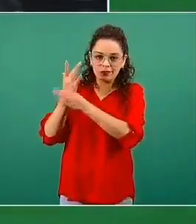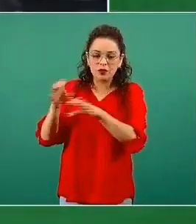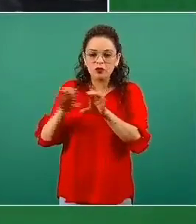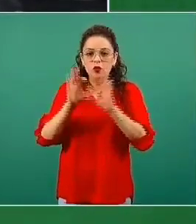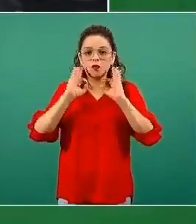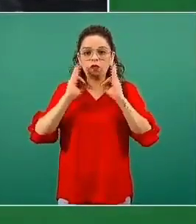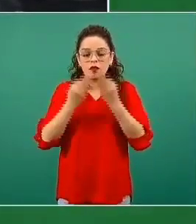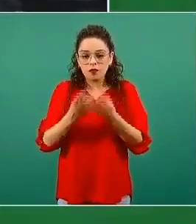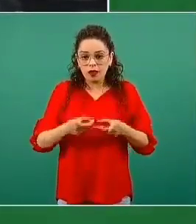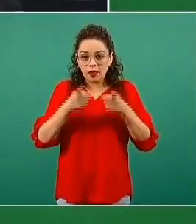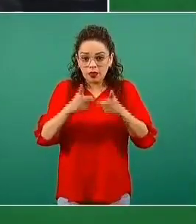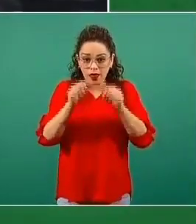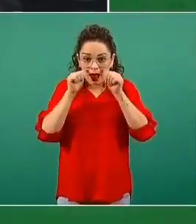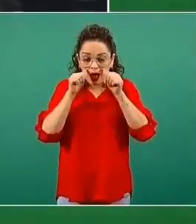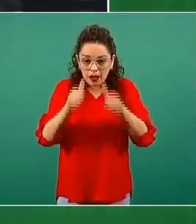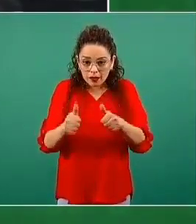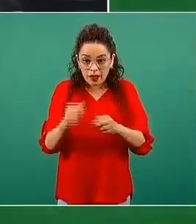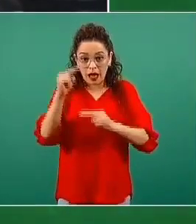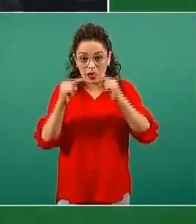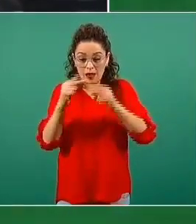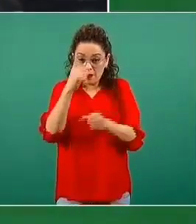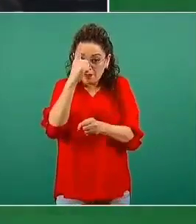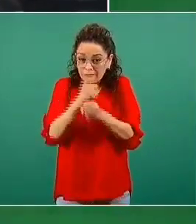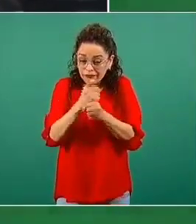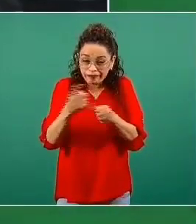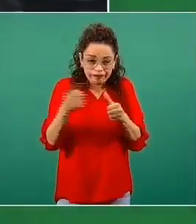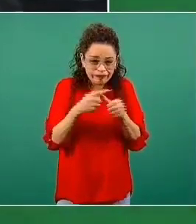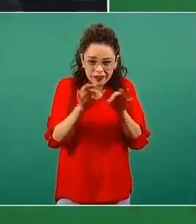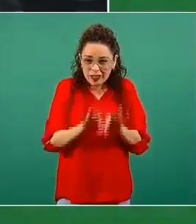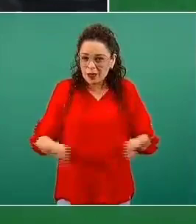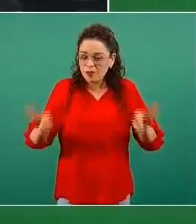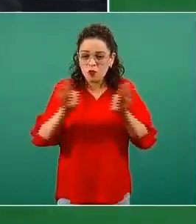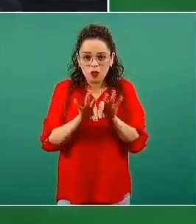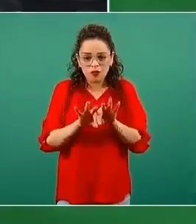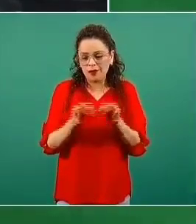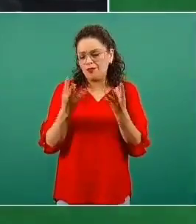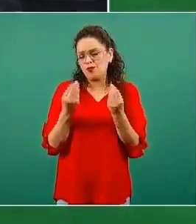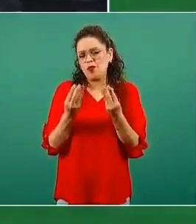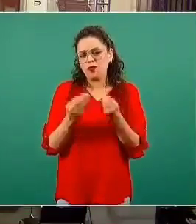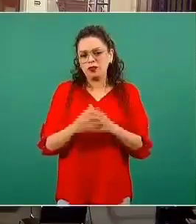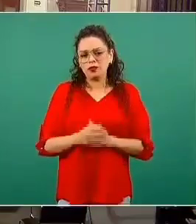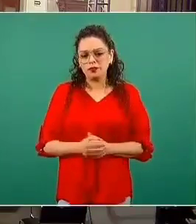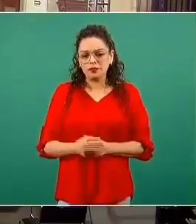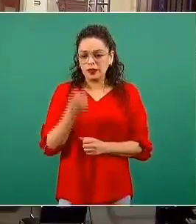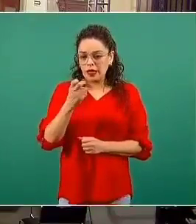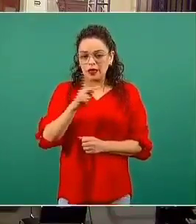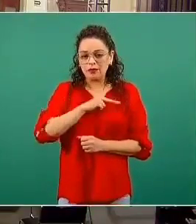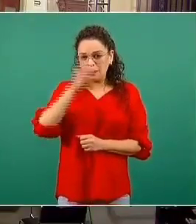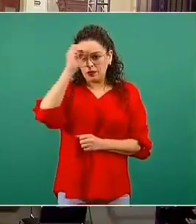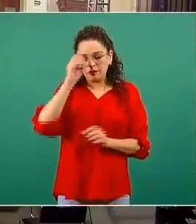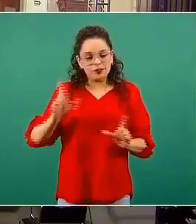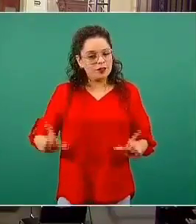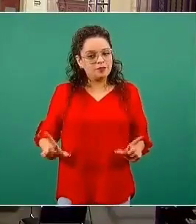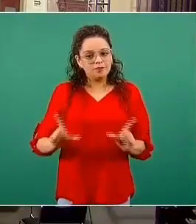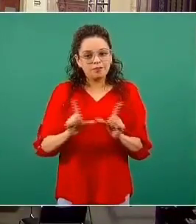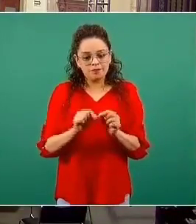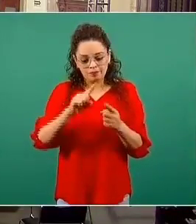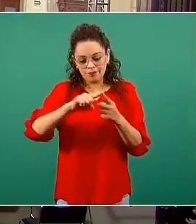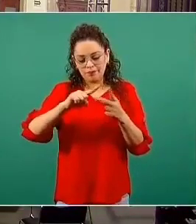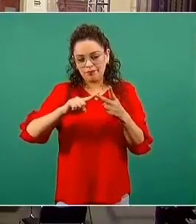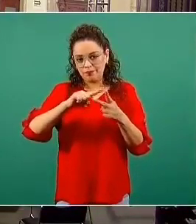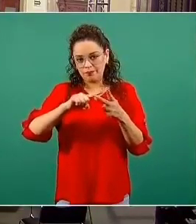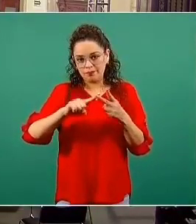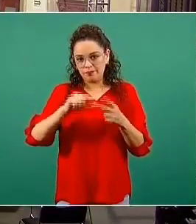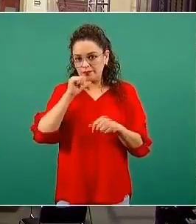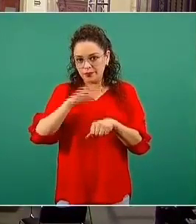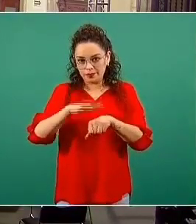atención integrada a nivel primario se vuelve muy importante. Es breve mi comentario sobre esos dos puntos.